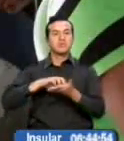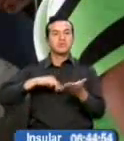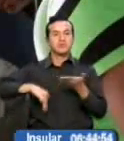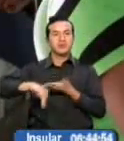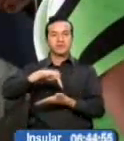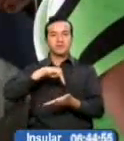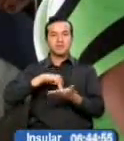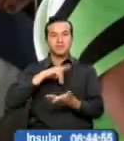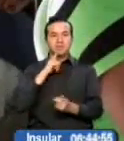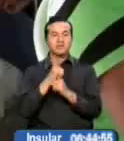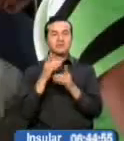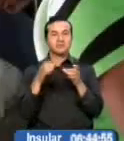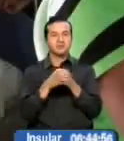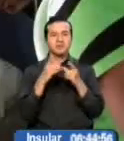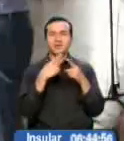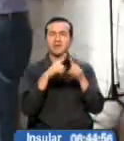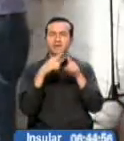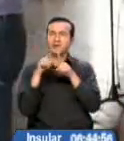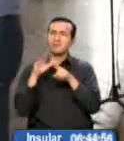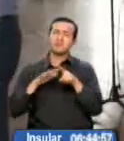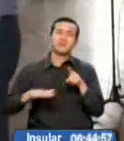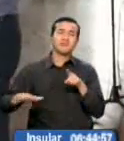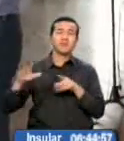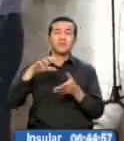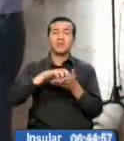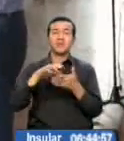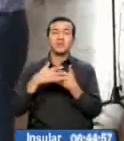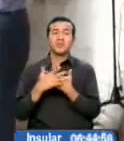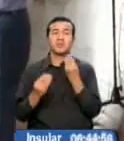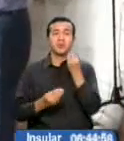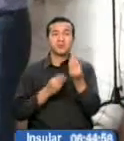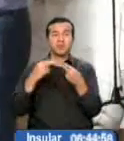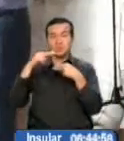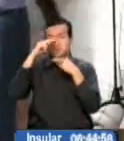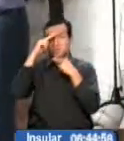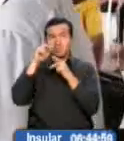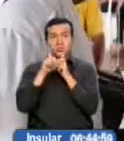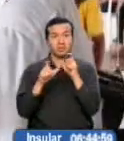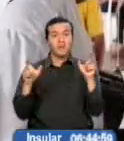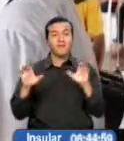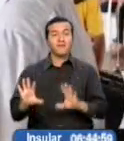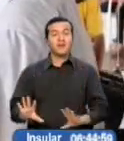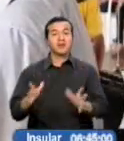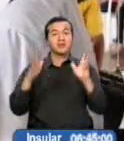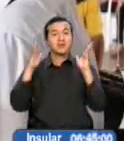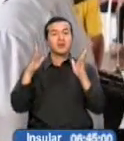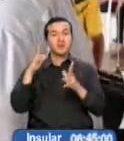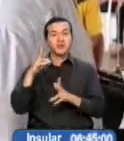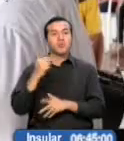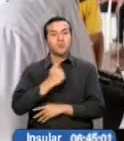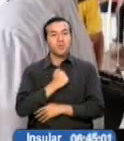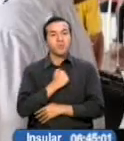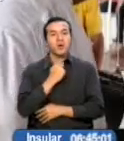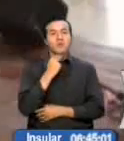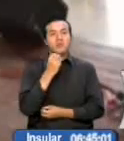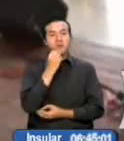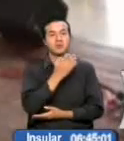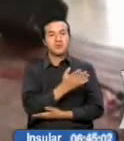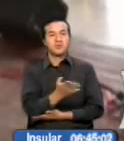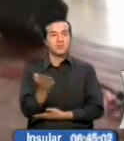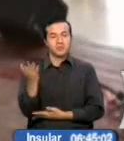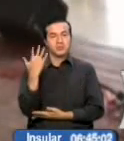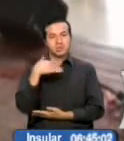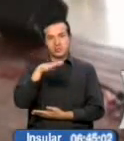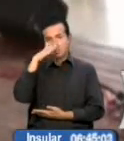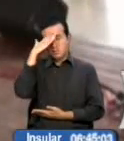Manabí. Asociaciones de varios rincones de la provincia rindieron homenaje con el festival Somos Nuestra Propia Voz.